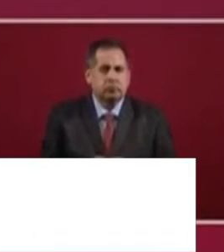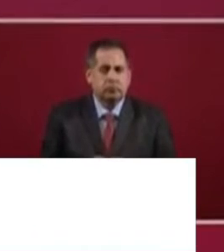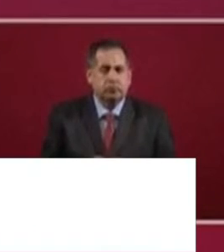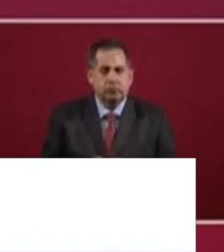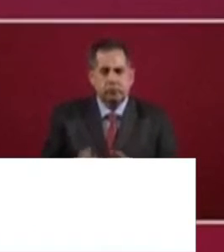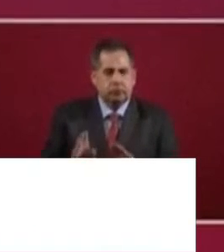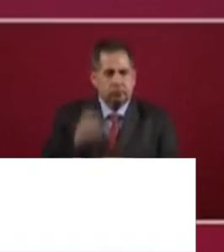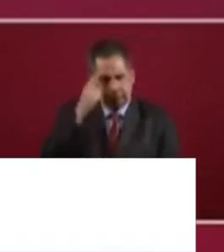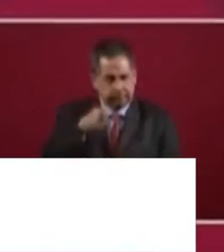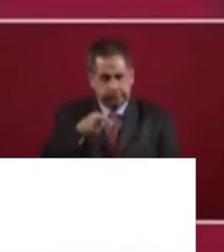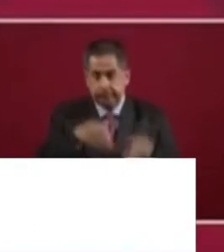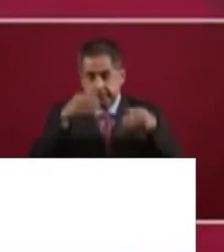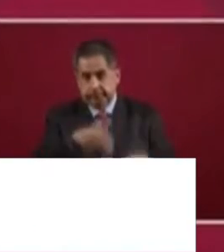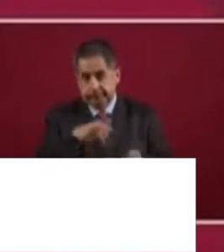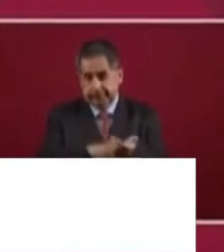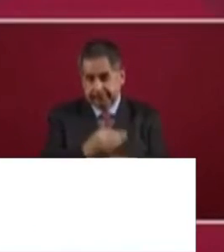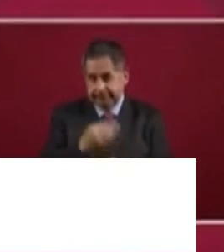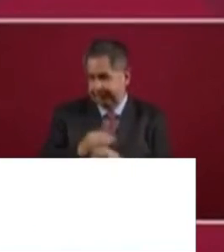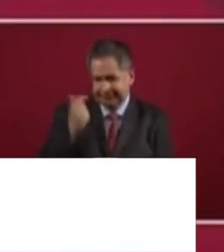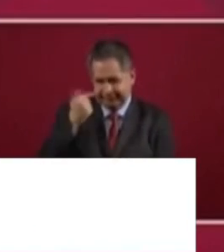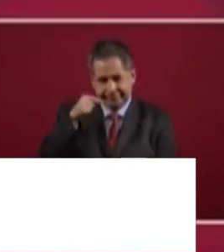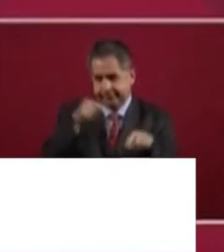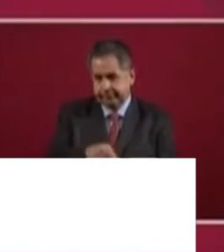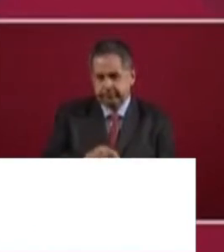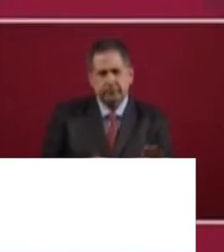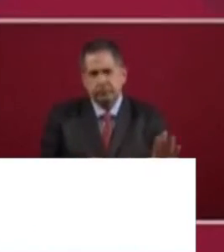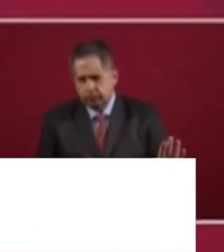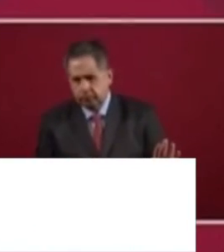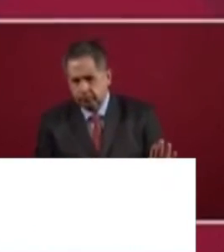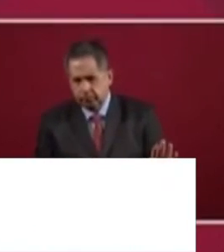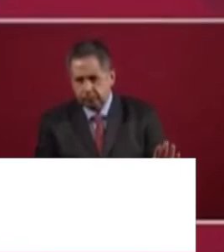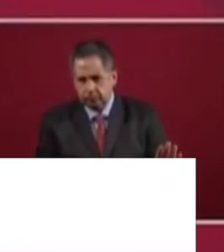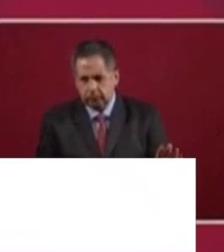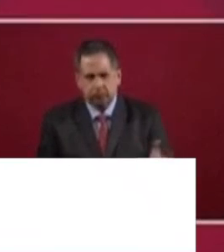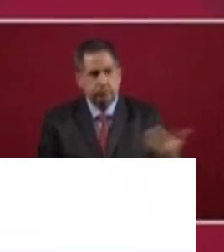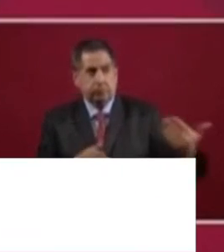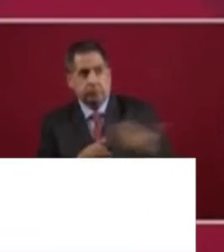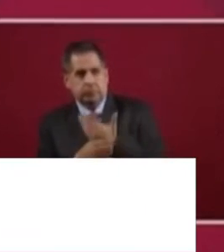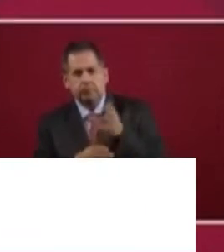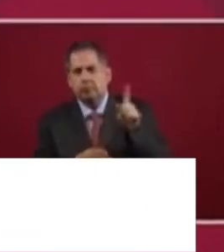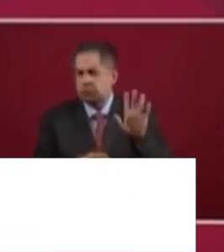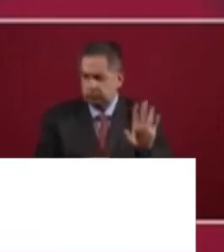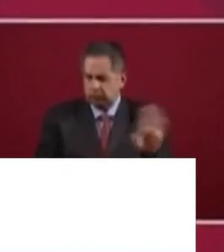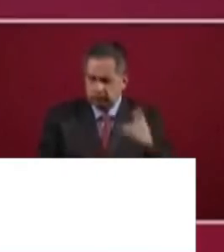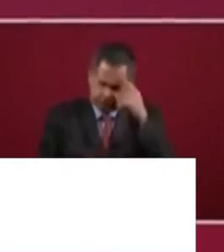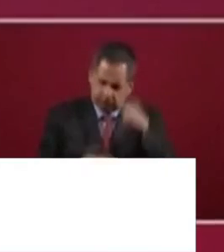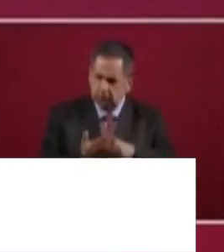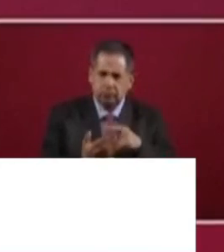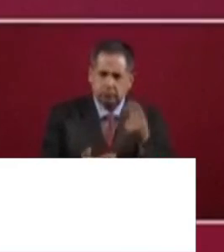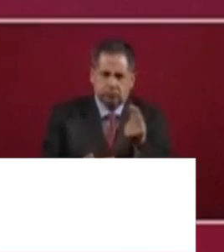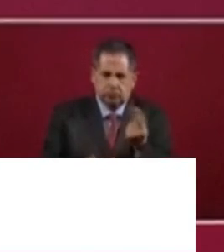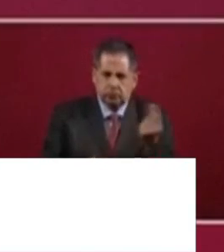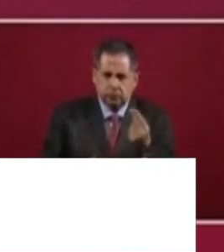para atender estos casos de la intervención de un gobierno